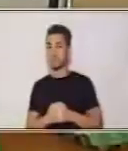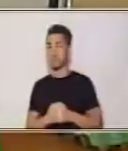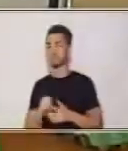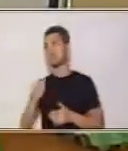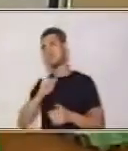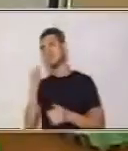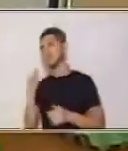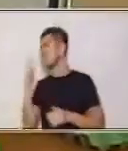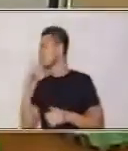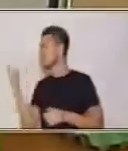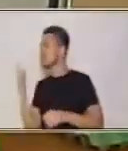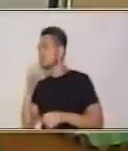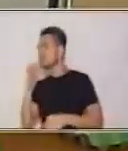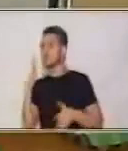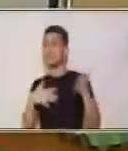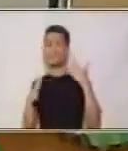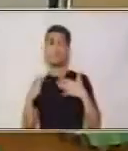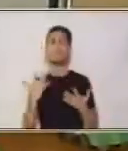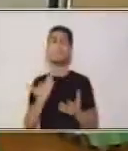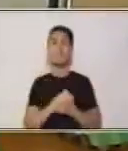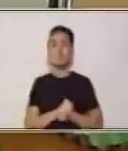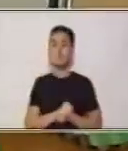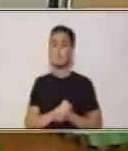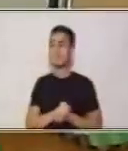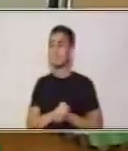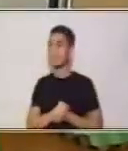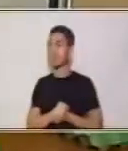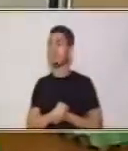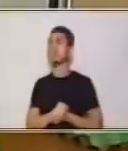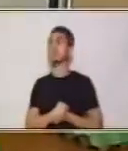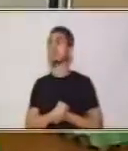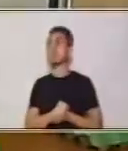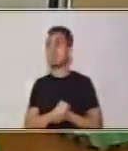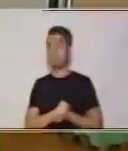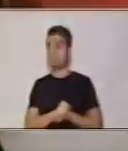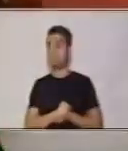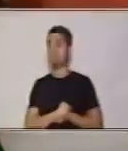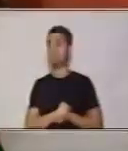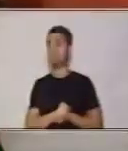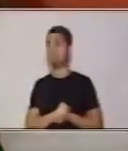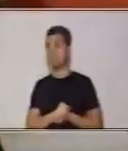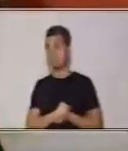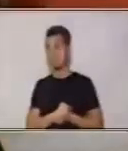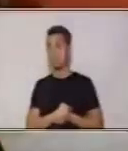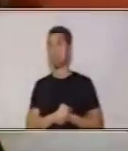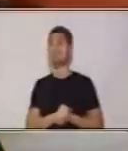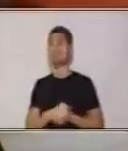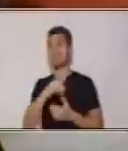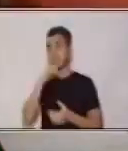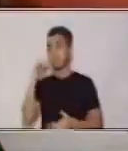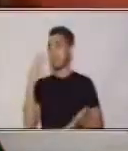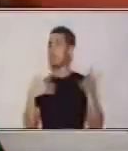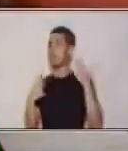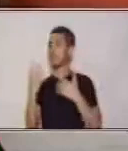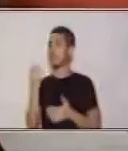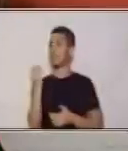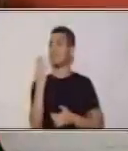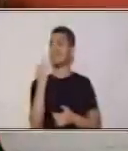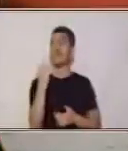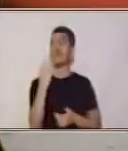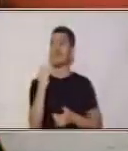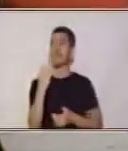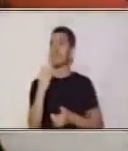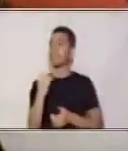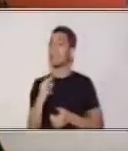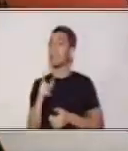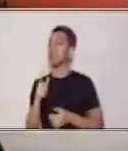Ayúdenme. Sí, el color verde. El color verde es